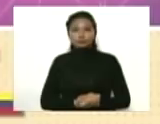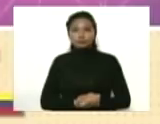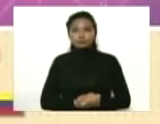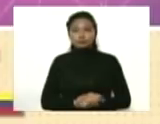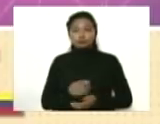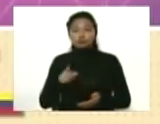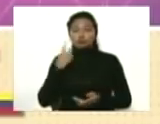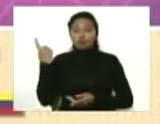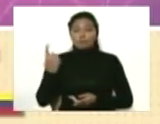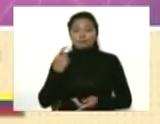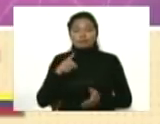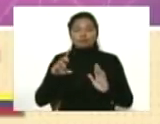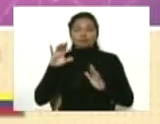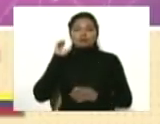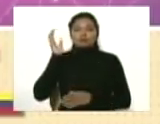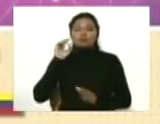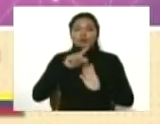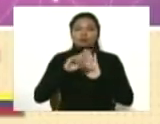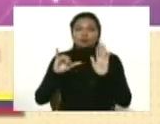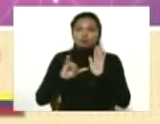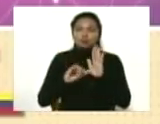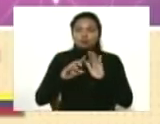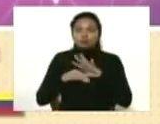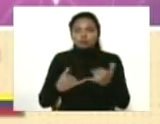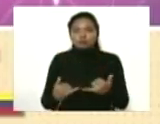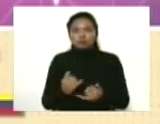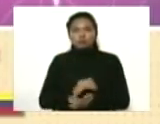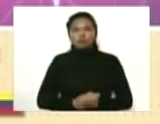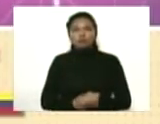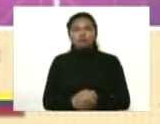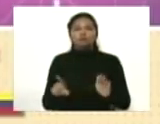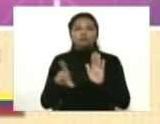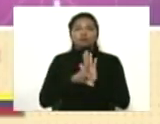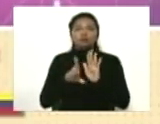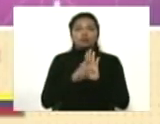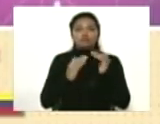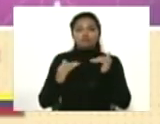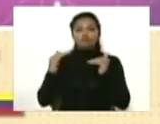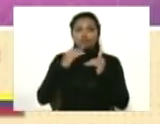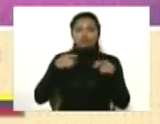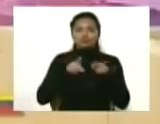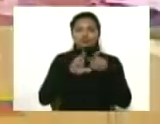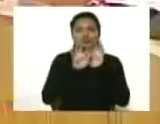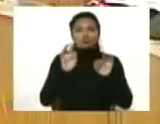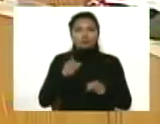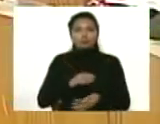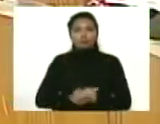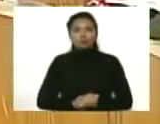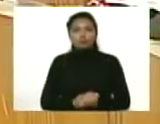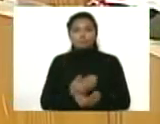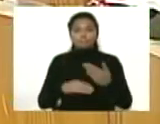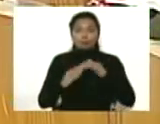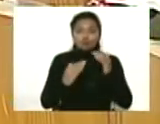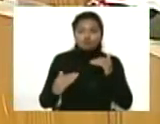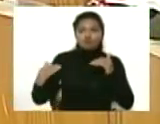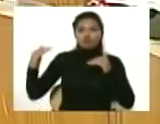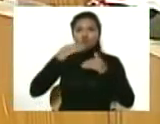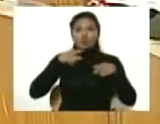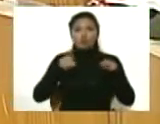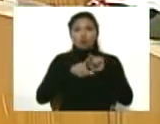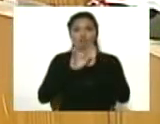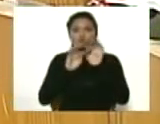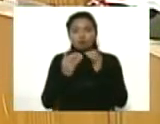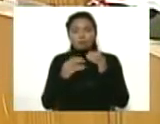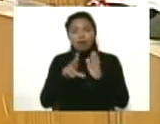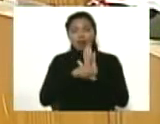Solo una Asamblea Constituyente le puede dar rango constitucional a una ley, que es superior a la ley orgánica. Vamos a elevar el rango a